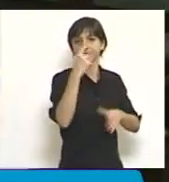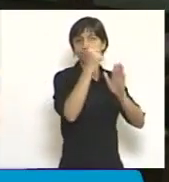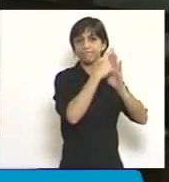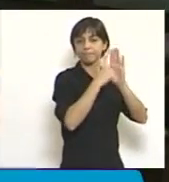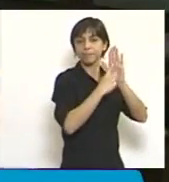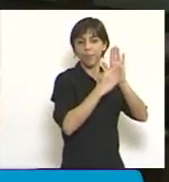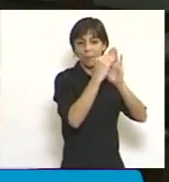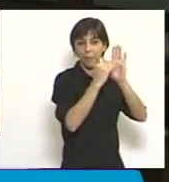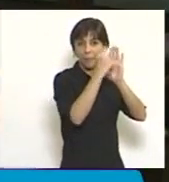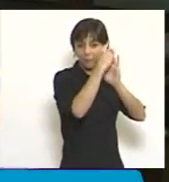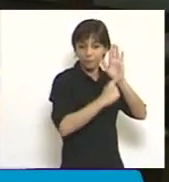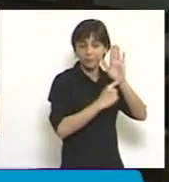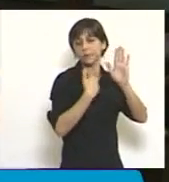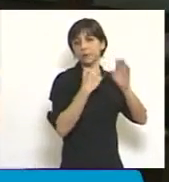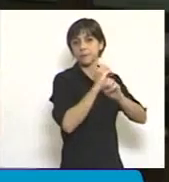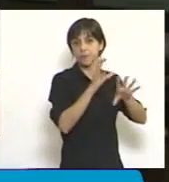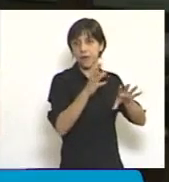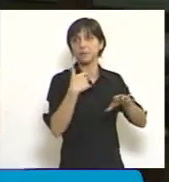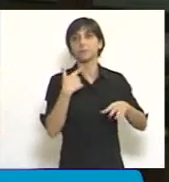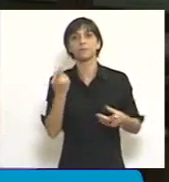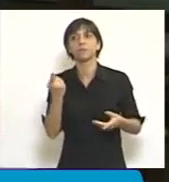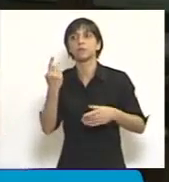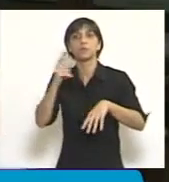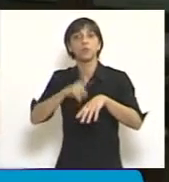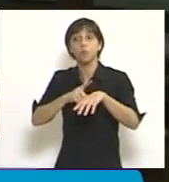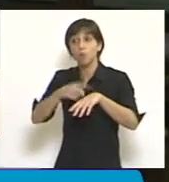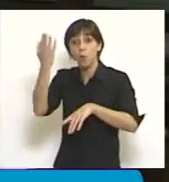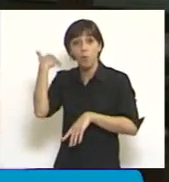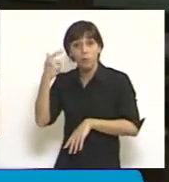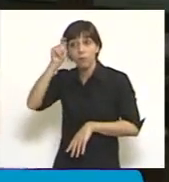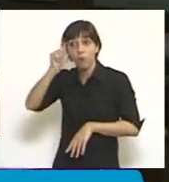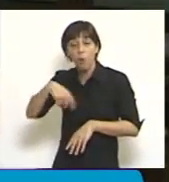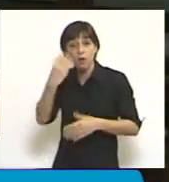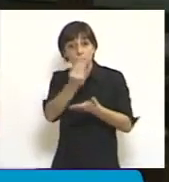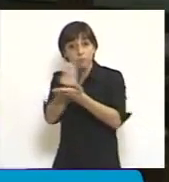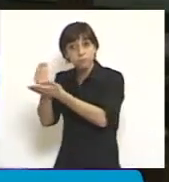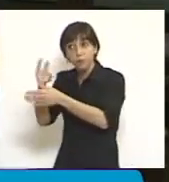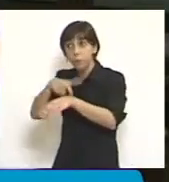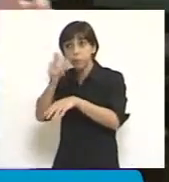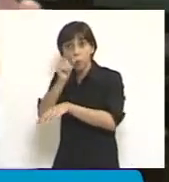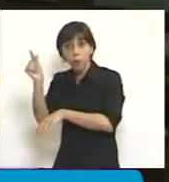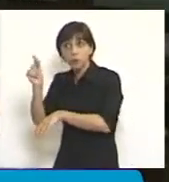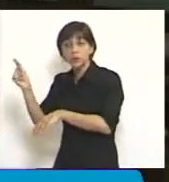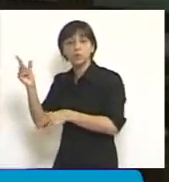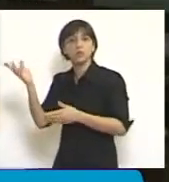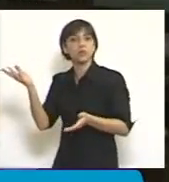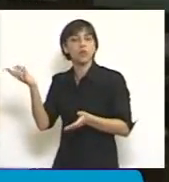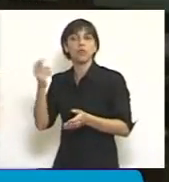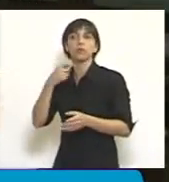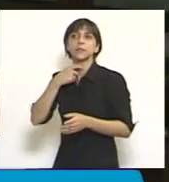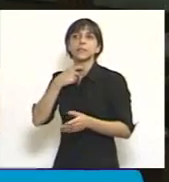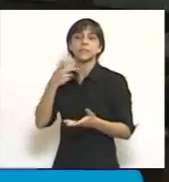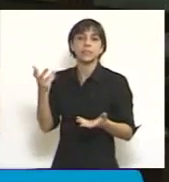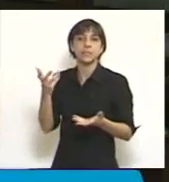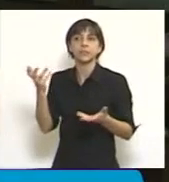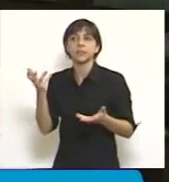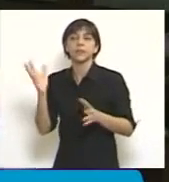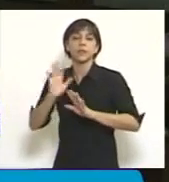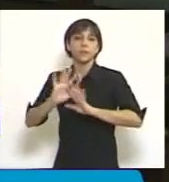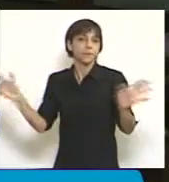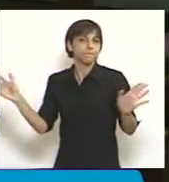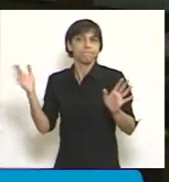Reglamento que la Corte Suprema objetó en el año 2005 mediante la acordada 7 de 2005, sin